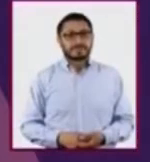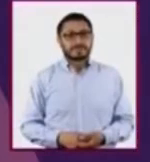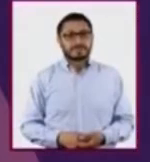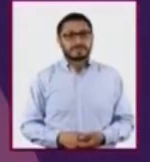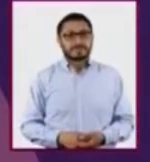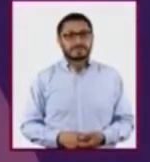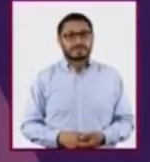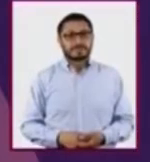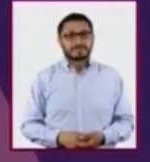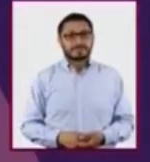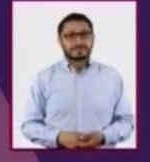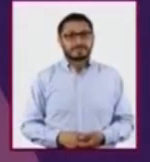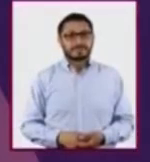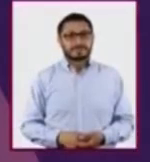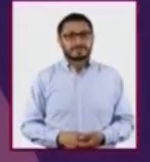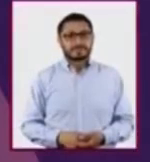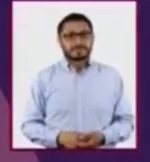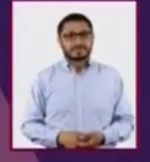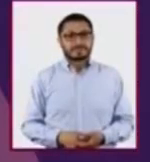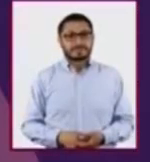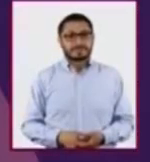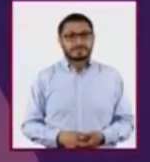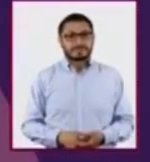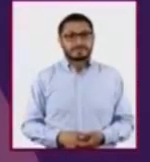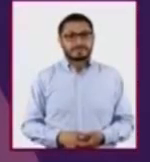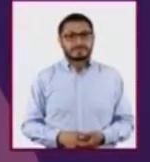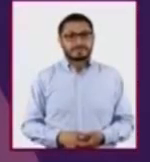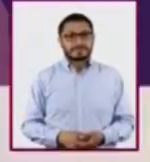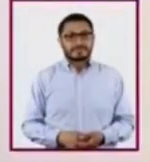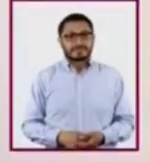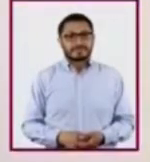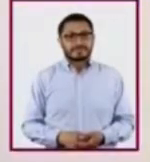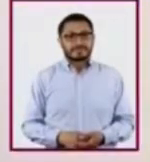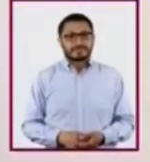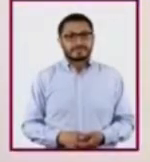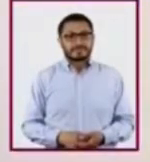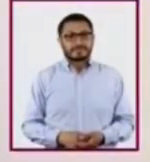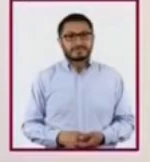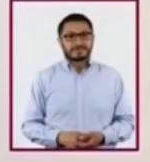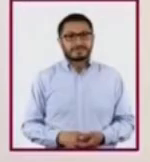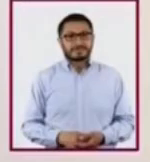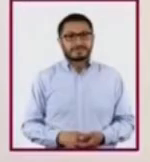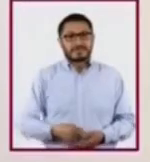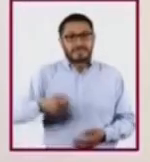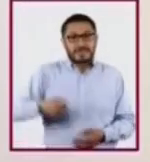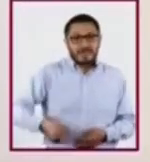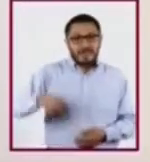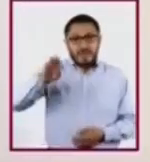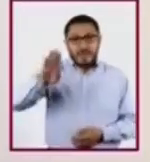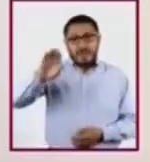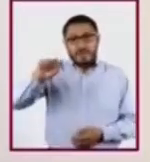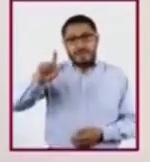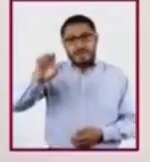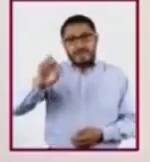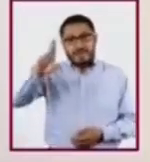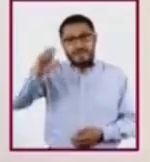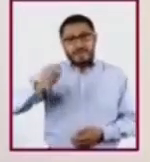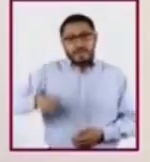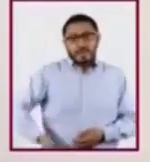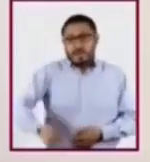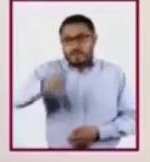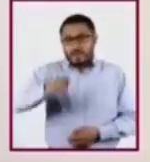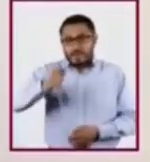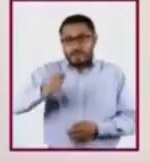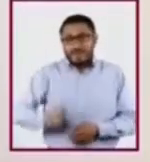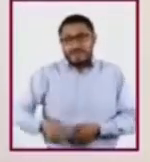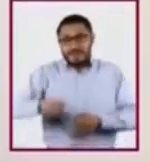balero? ¿Cómo se compone y en qué consiste? El balero es uno de los juegos más tradicionales de México